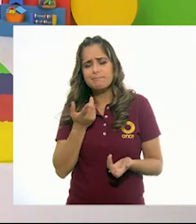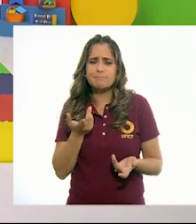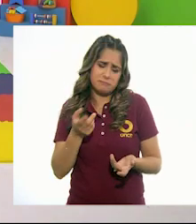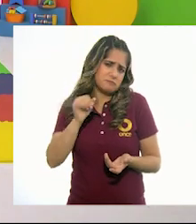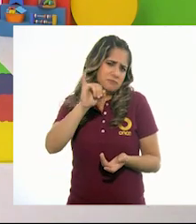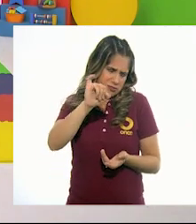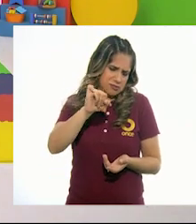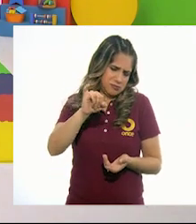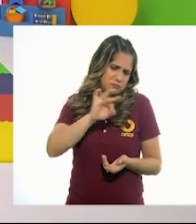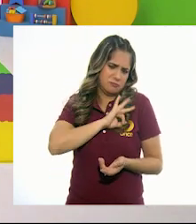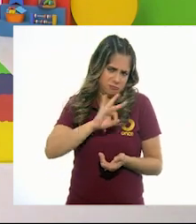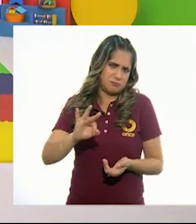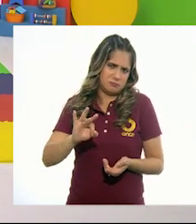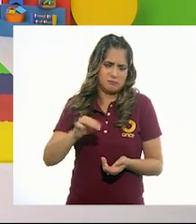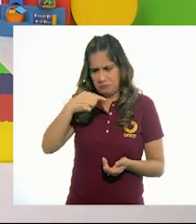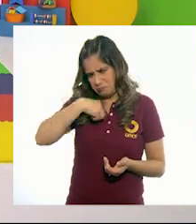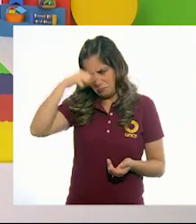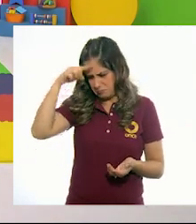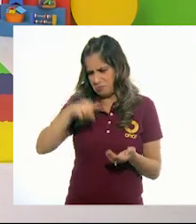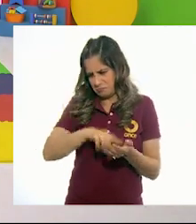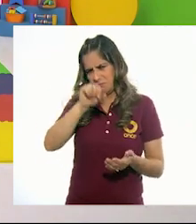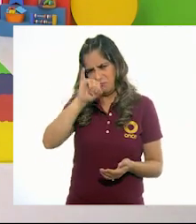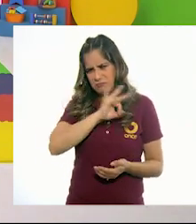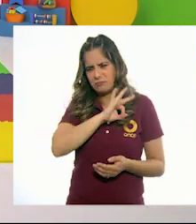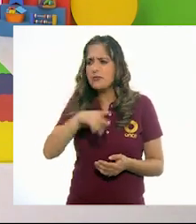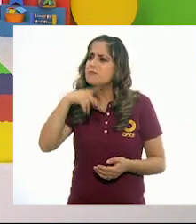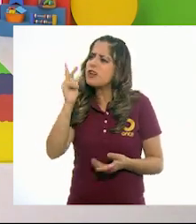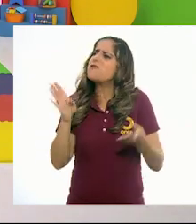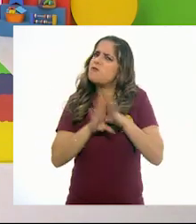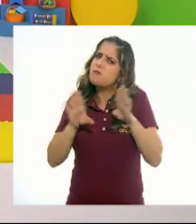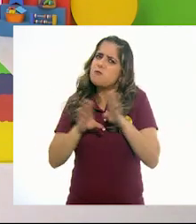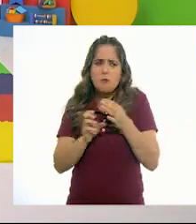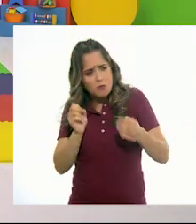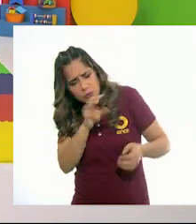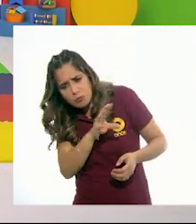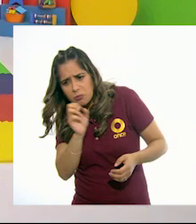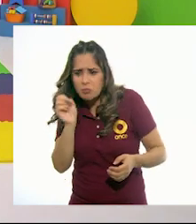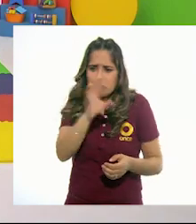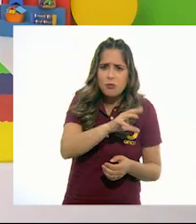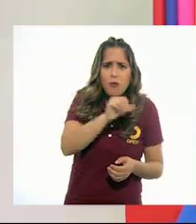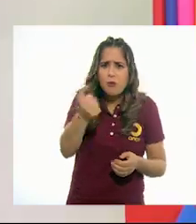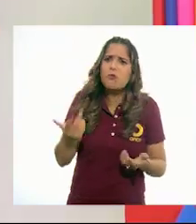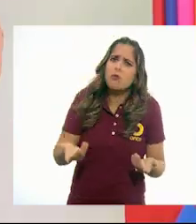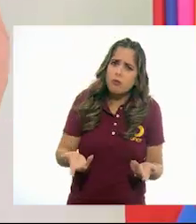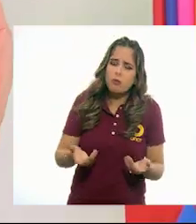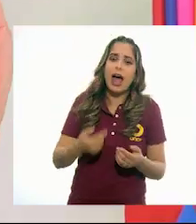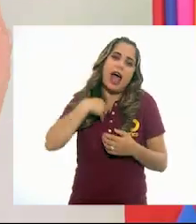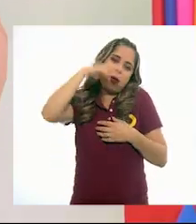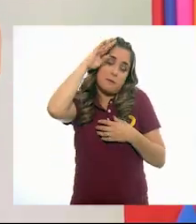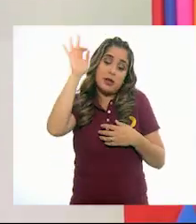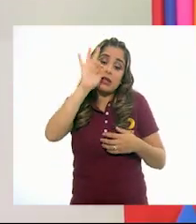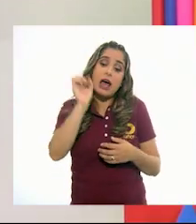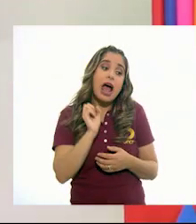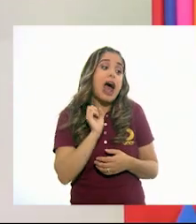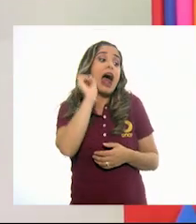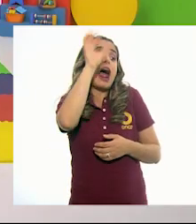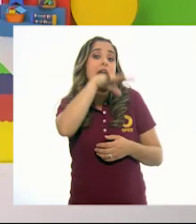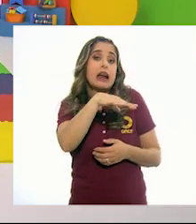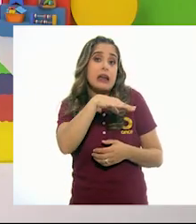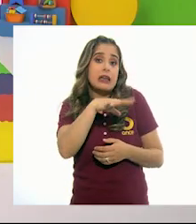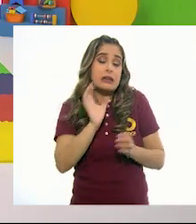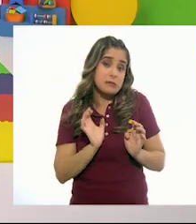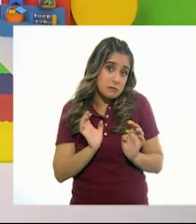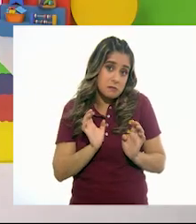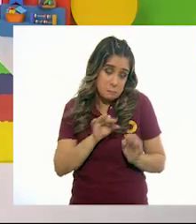Sí, yo creo que sí, pero ¿cómo podría ser? Podríamos lanzarlo ahora hacia arriba. Bien.